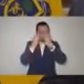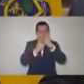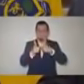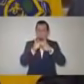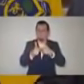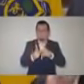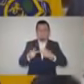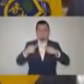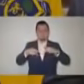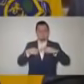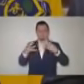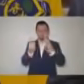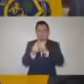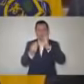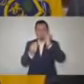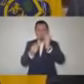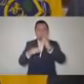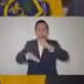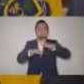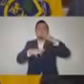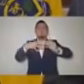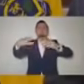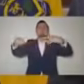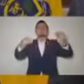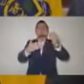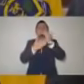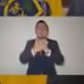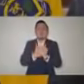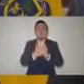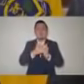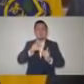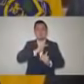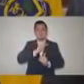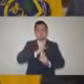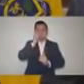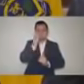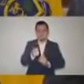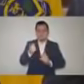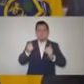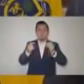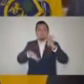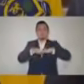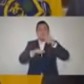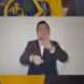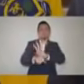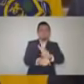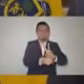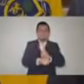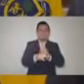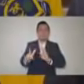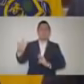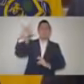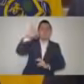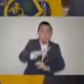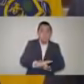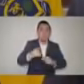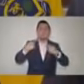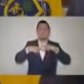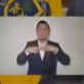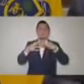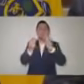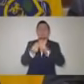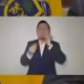y más pruebas para identificar casos a tiempo y así evitar más contagios adicionalmente vamos a reforzar la vigilancia a nuestros aeropuertos